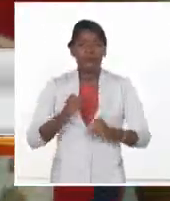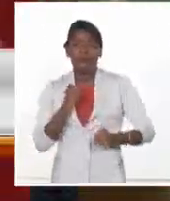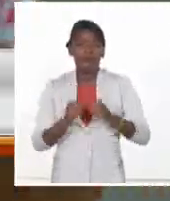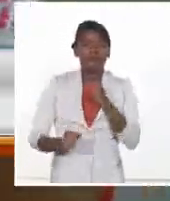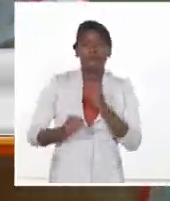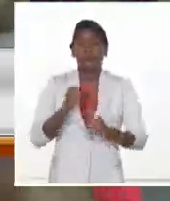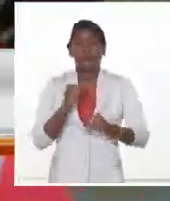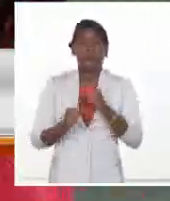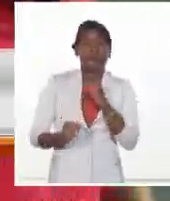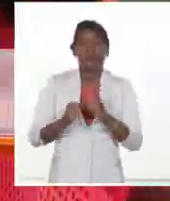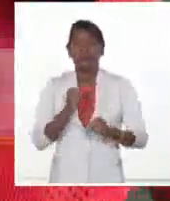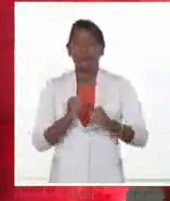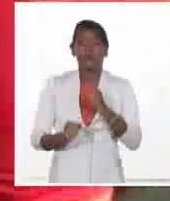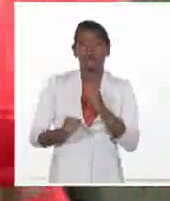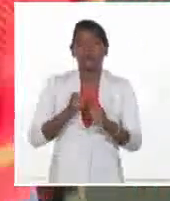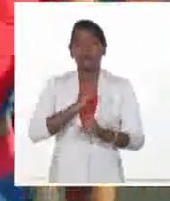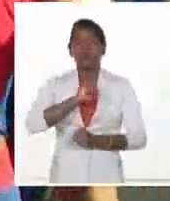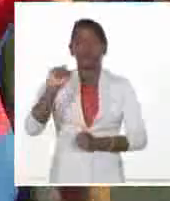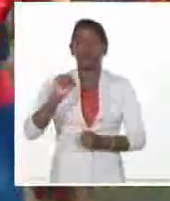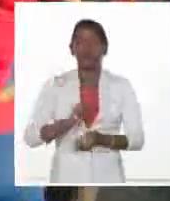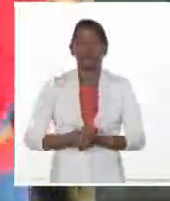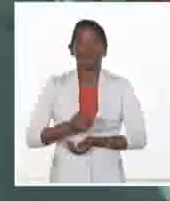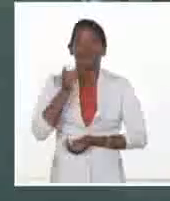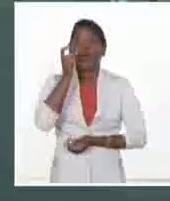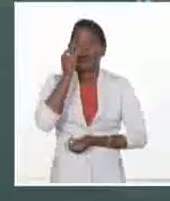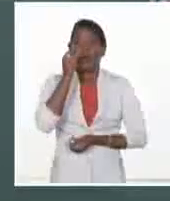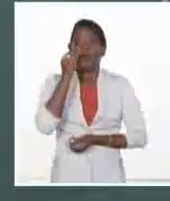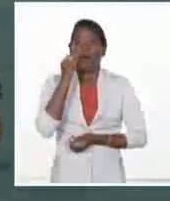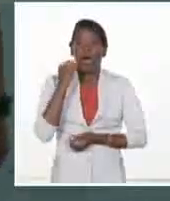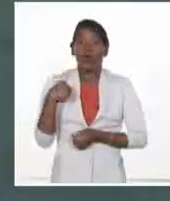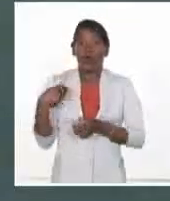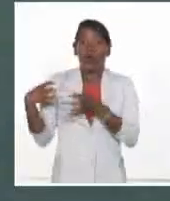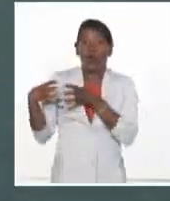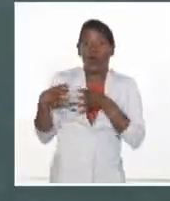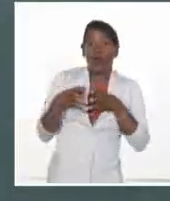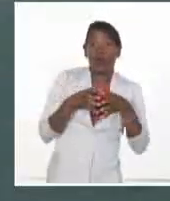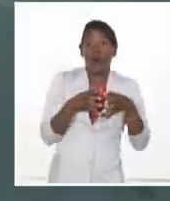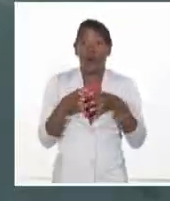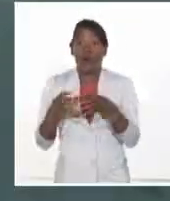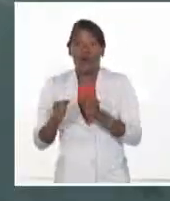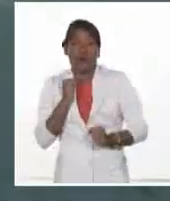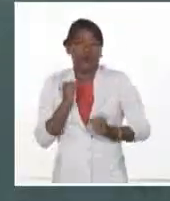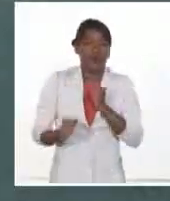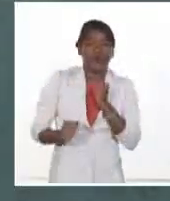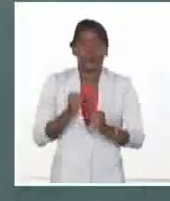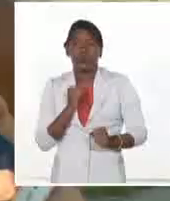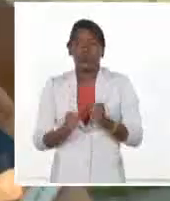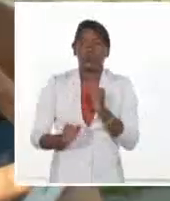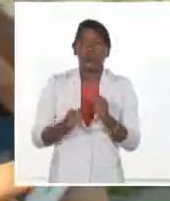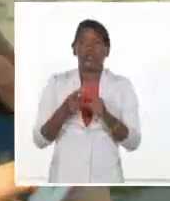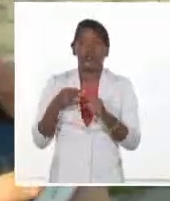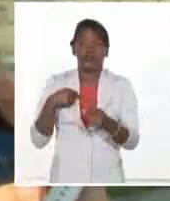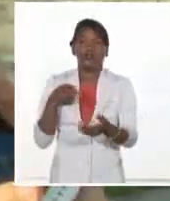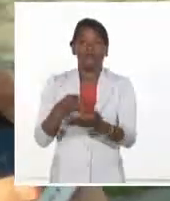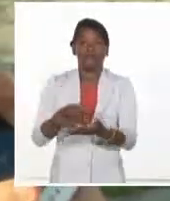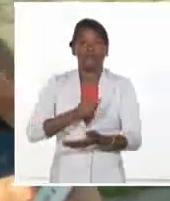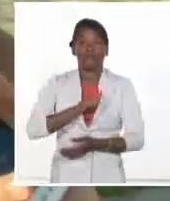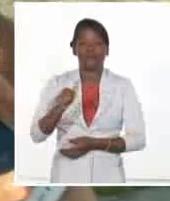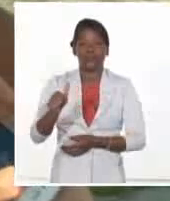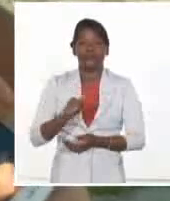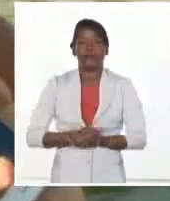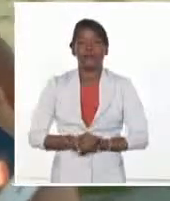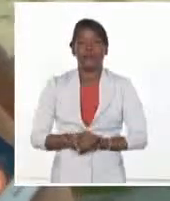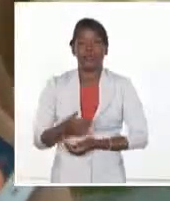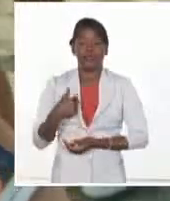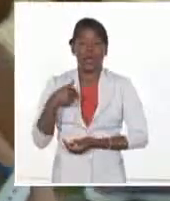salí a buscar. Los varones de mi equipo me alcanzaron en el kilómetro 18 y me acompañaron hasta la meta. Entrenar ahora para la Copa Cuba,